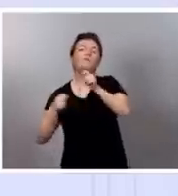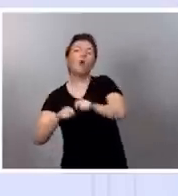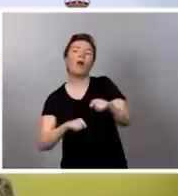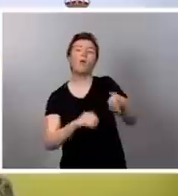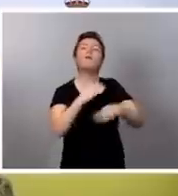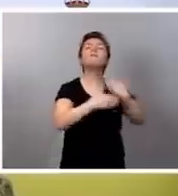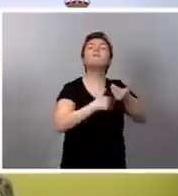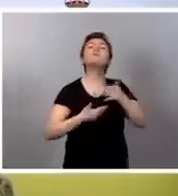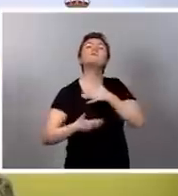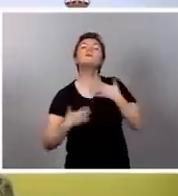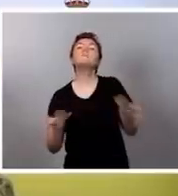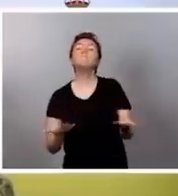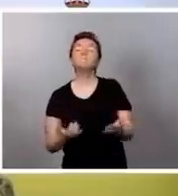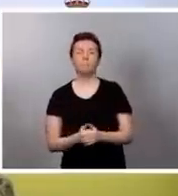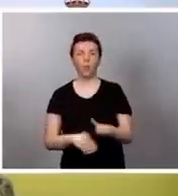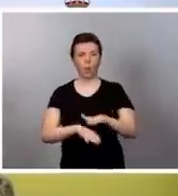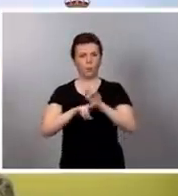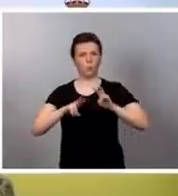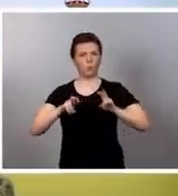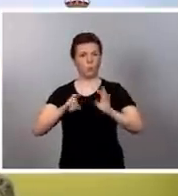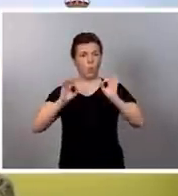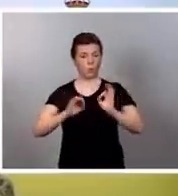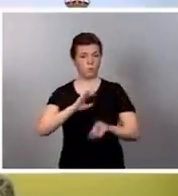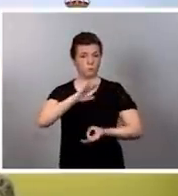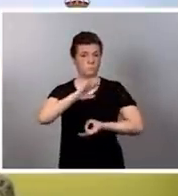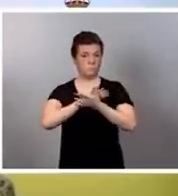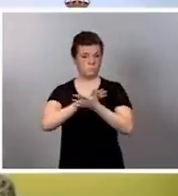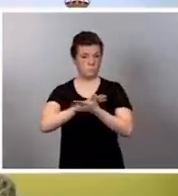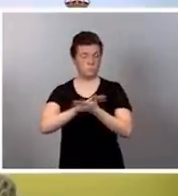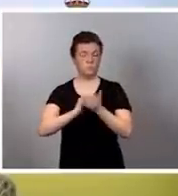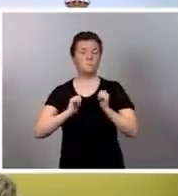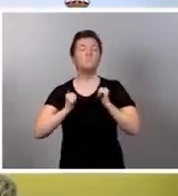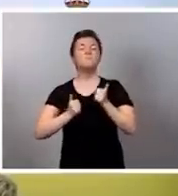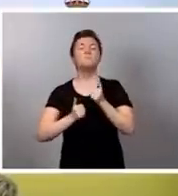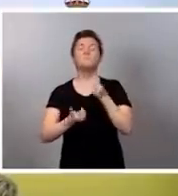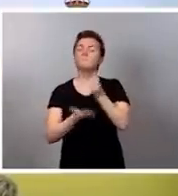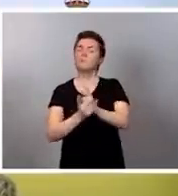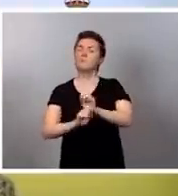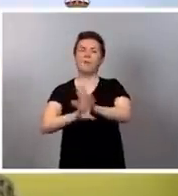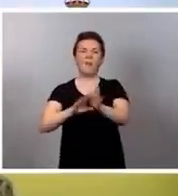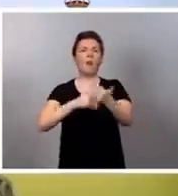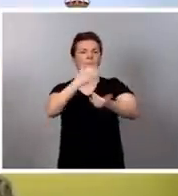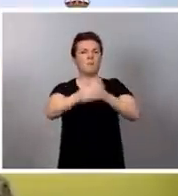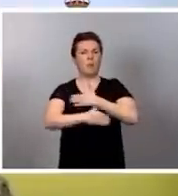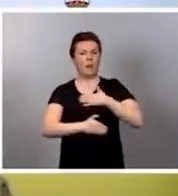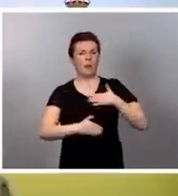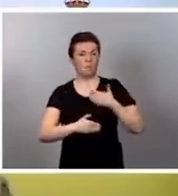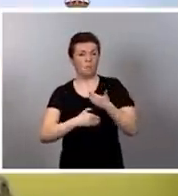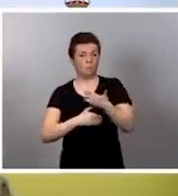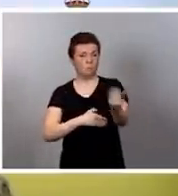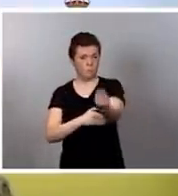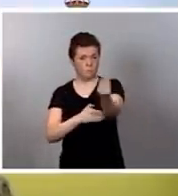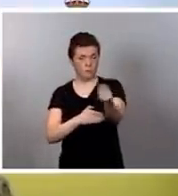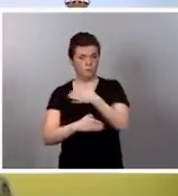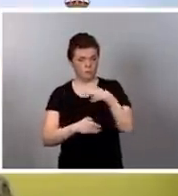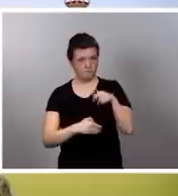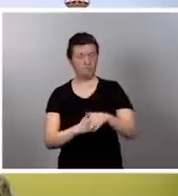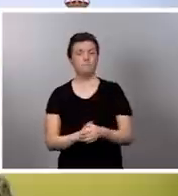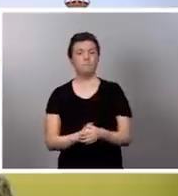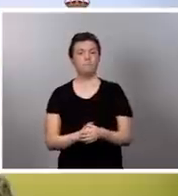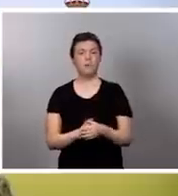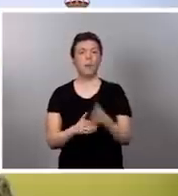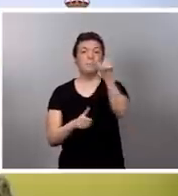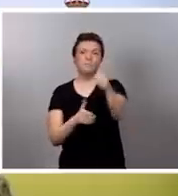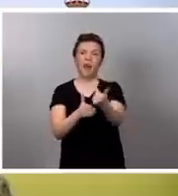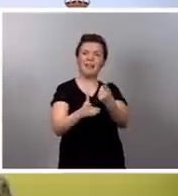El nuevo Gobierno que acaba de constituirse apuesta decididamente por avanzar hacia un futuro mejor, sin dejar a nadie atrás.